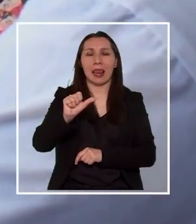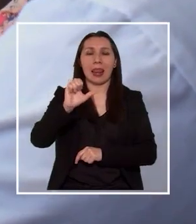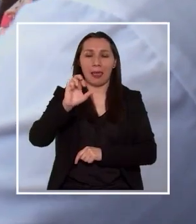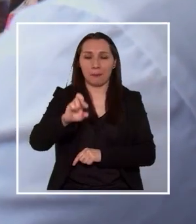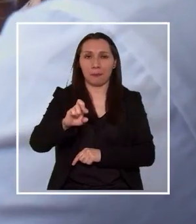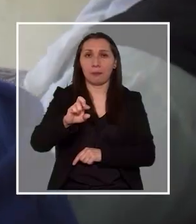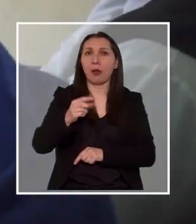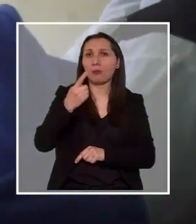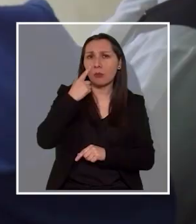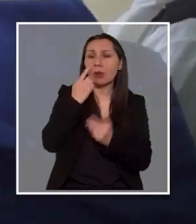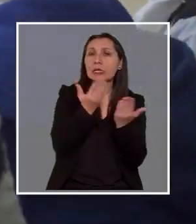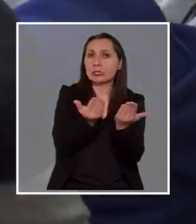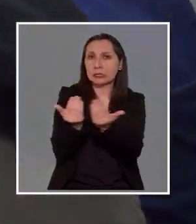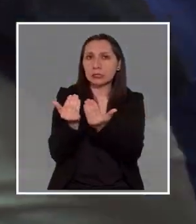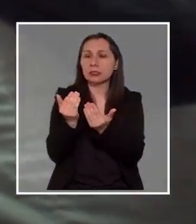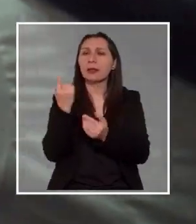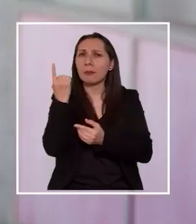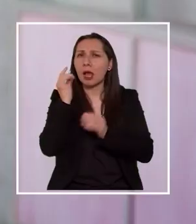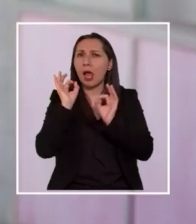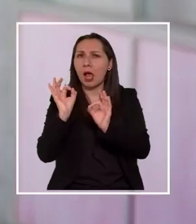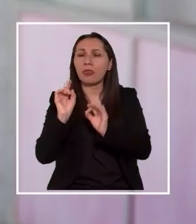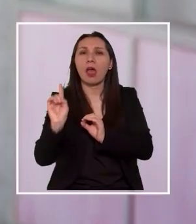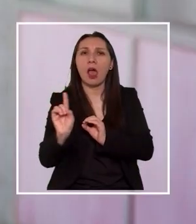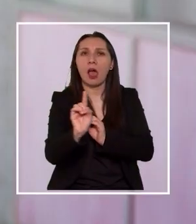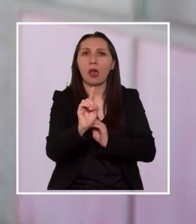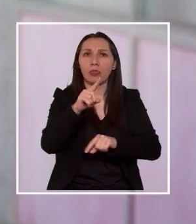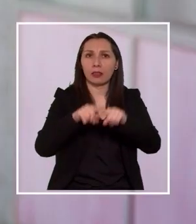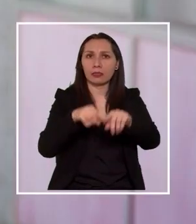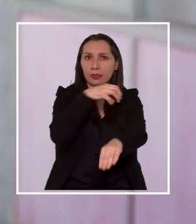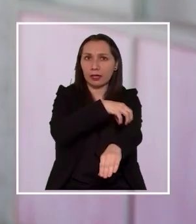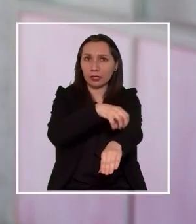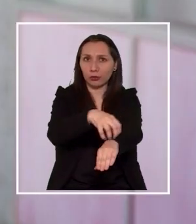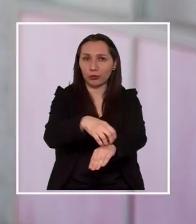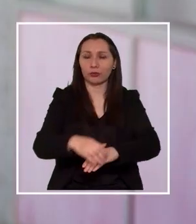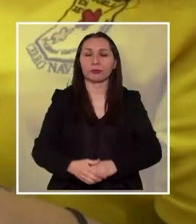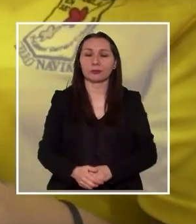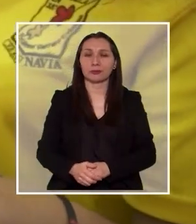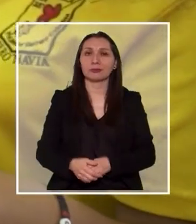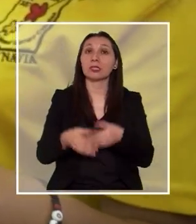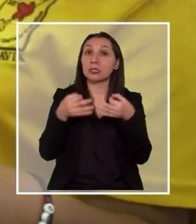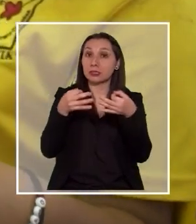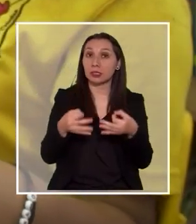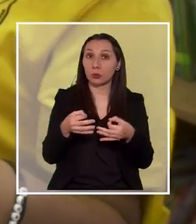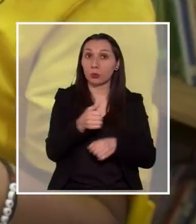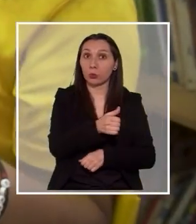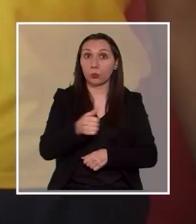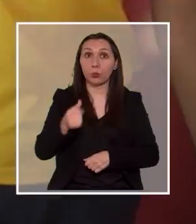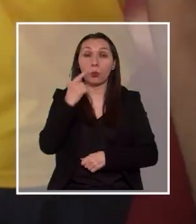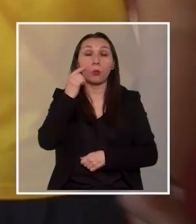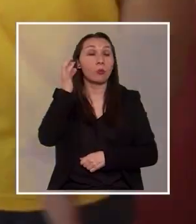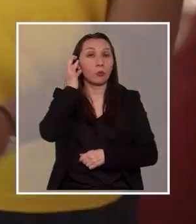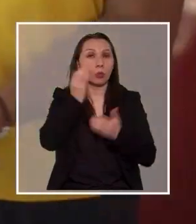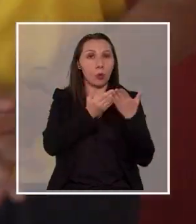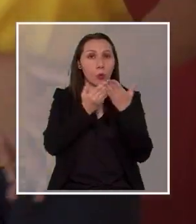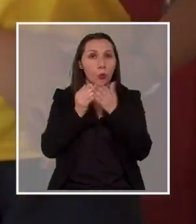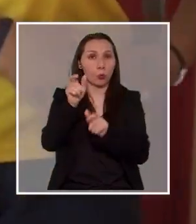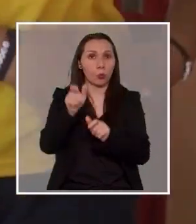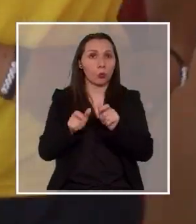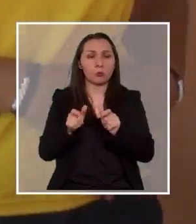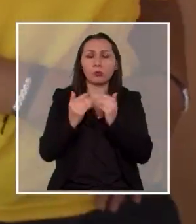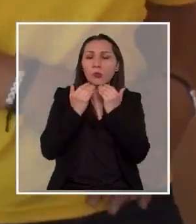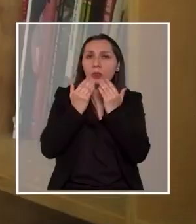SLEP. Considerando necesidades y particularidades de cada territorio, para asegurar que todos y todas